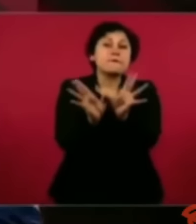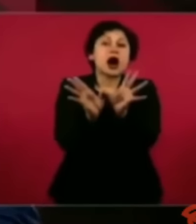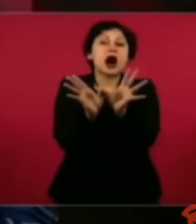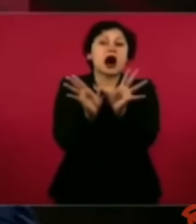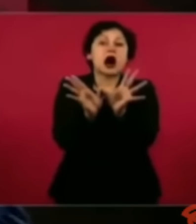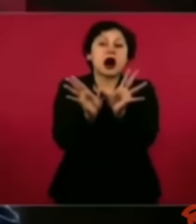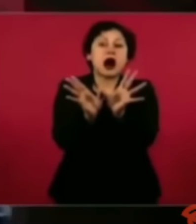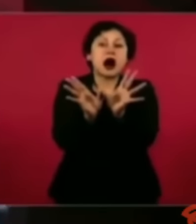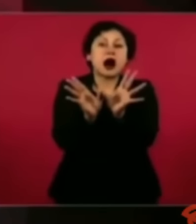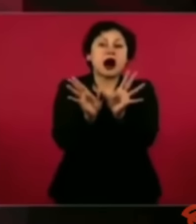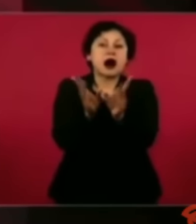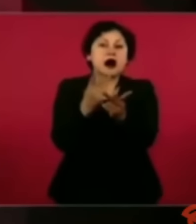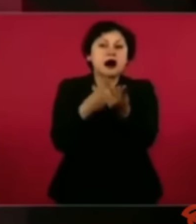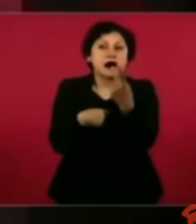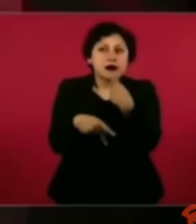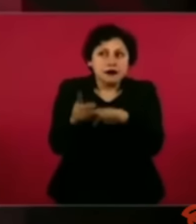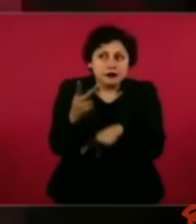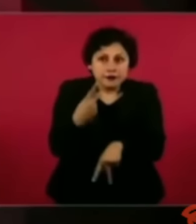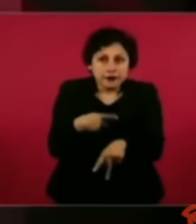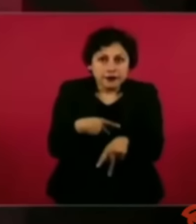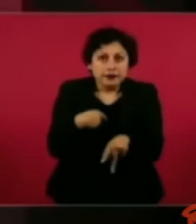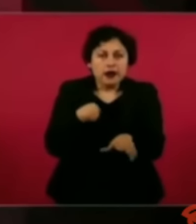nos detiene,